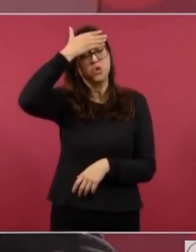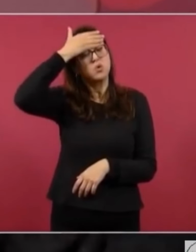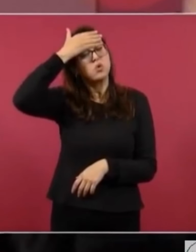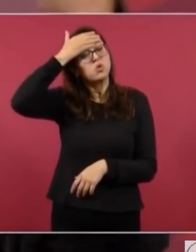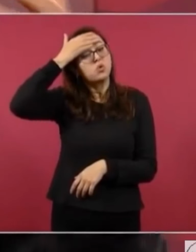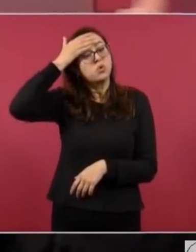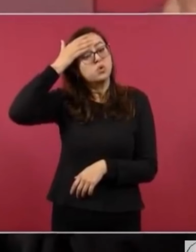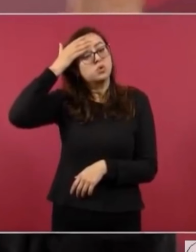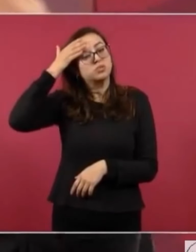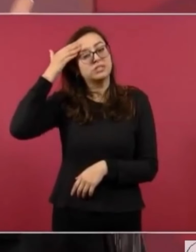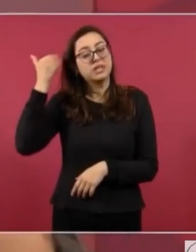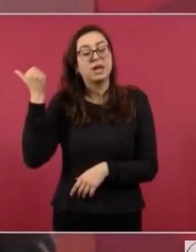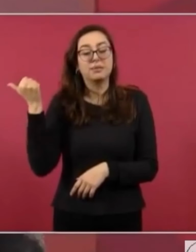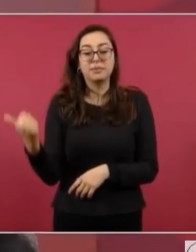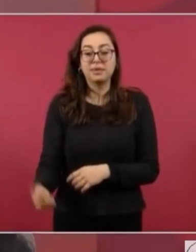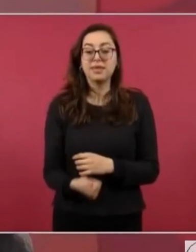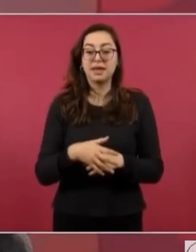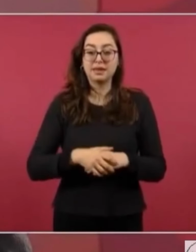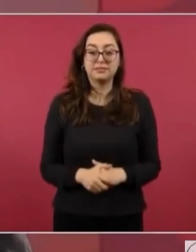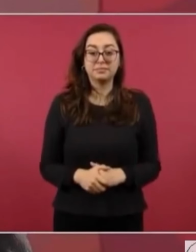a través de los medios de información,